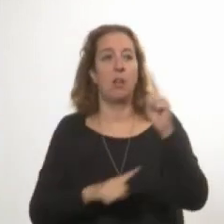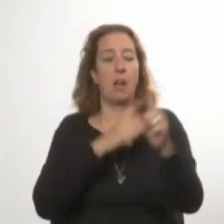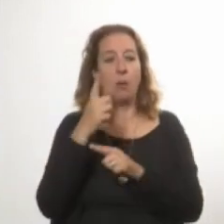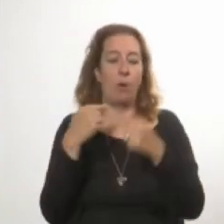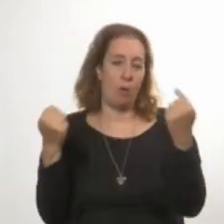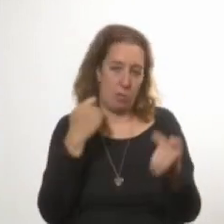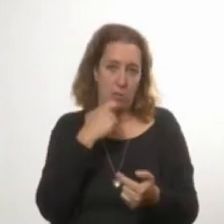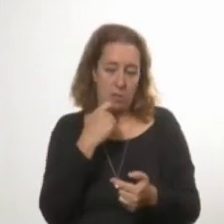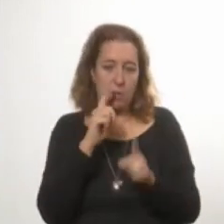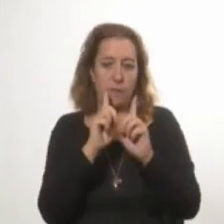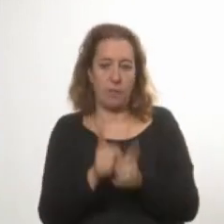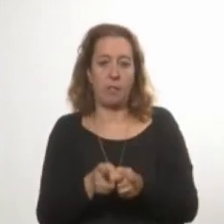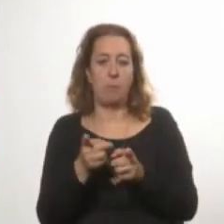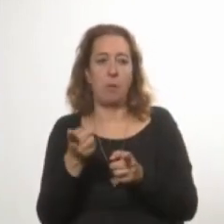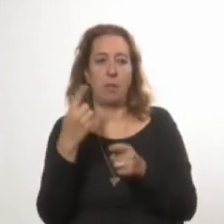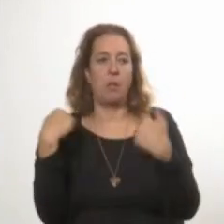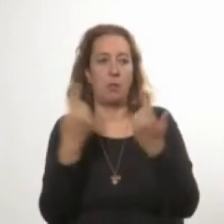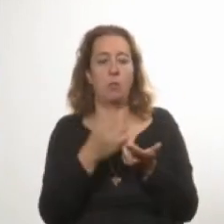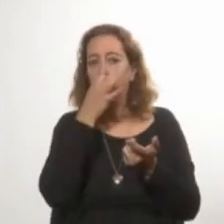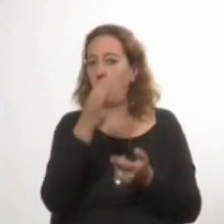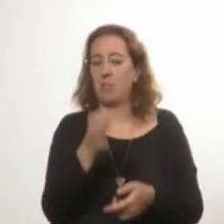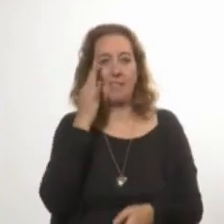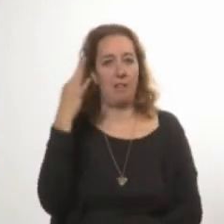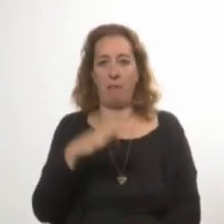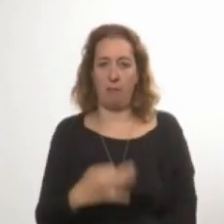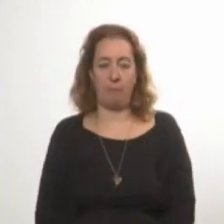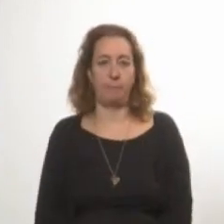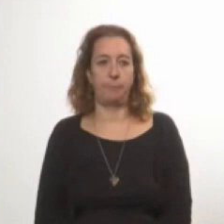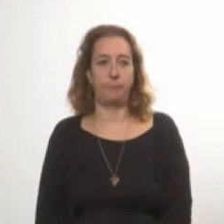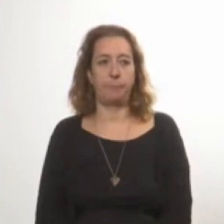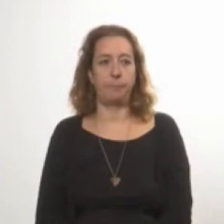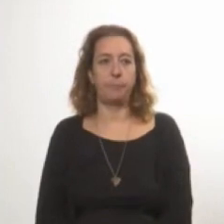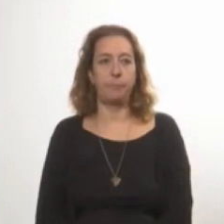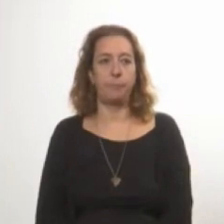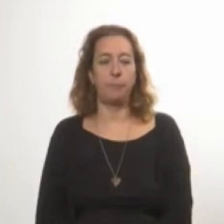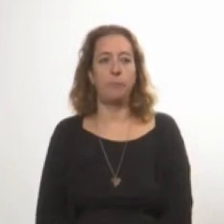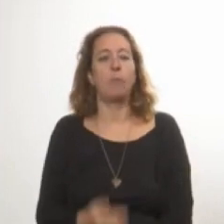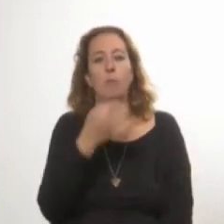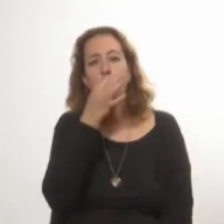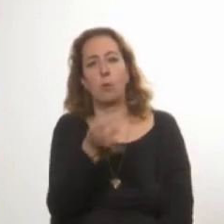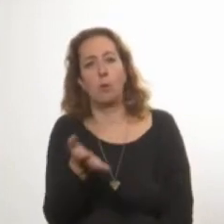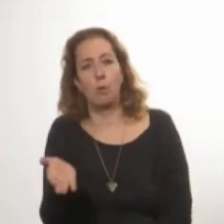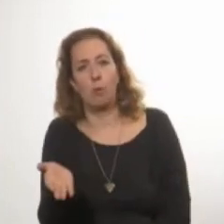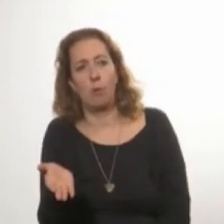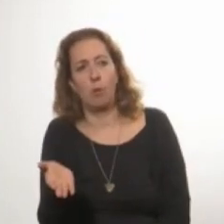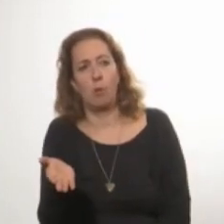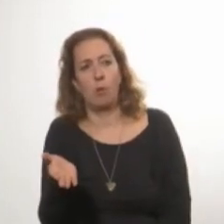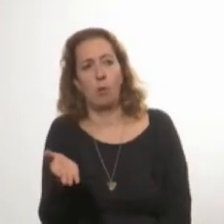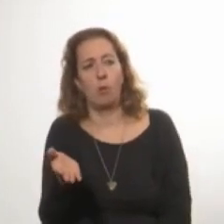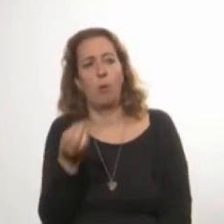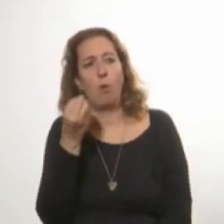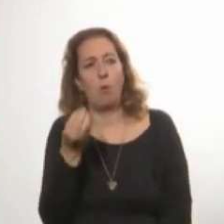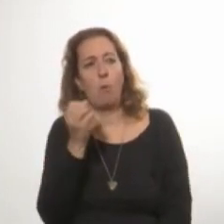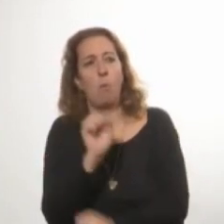siempre, exponderemos con la máxima franqueza. Bueno, yo digo,